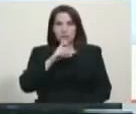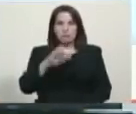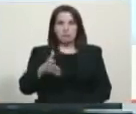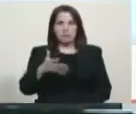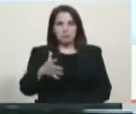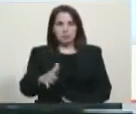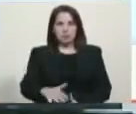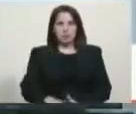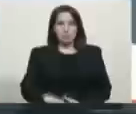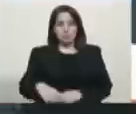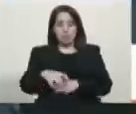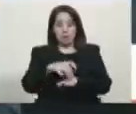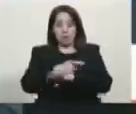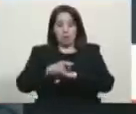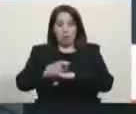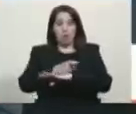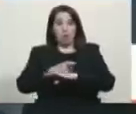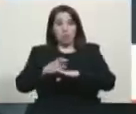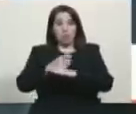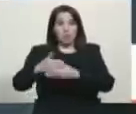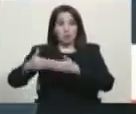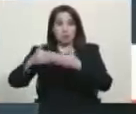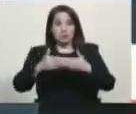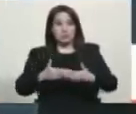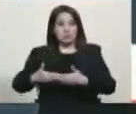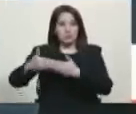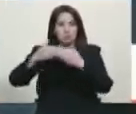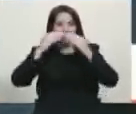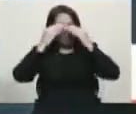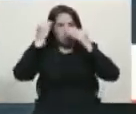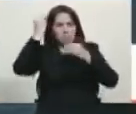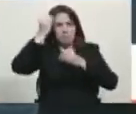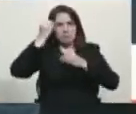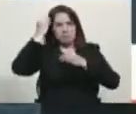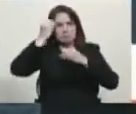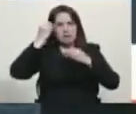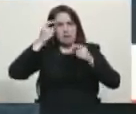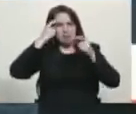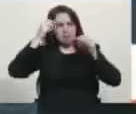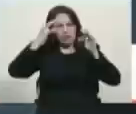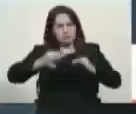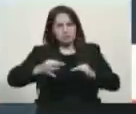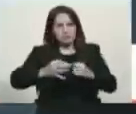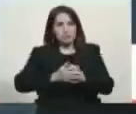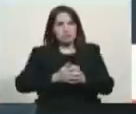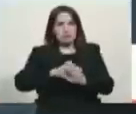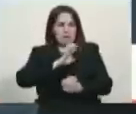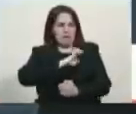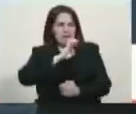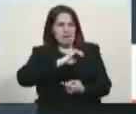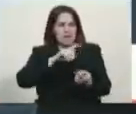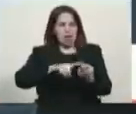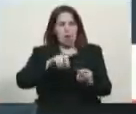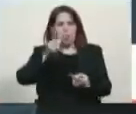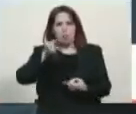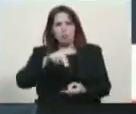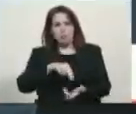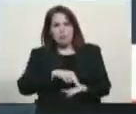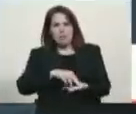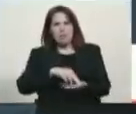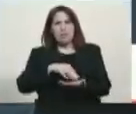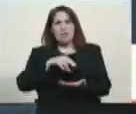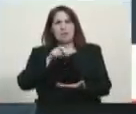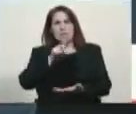el gobierno de Estados Unidos, mucho antes que se pensara convocar elecciones o fijar fecha, en enero de 2018,